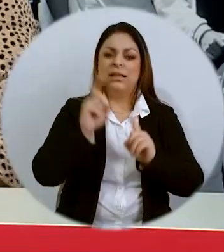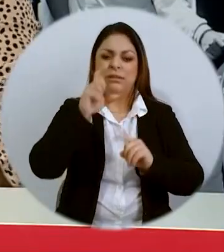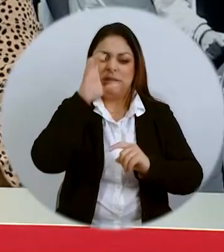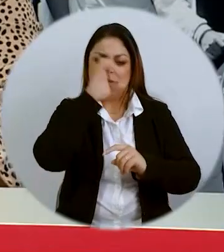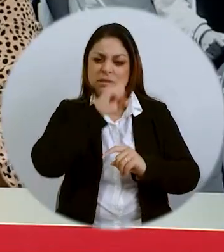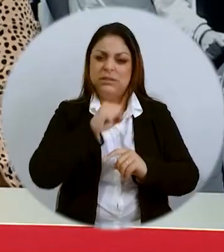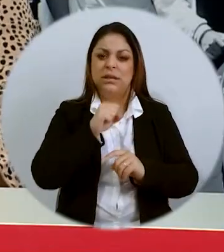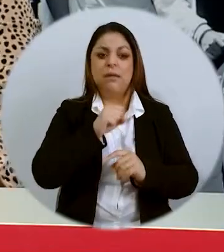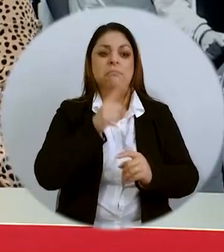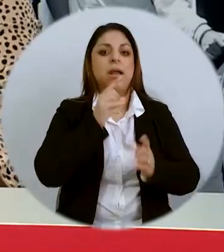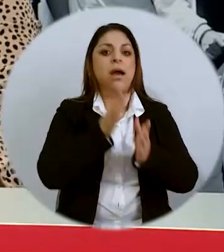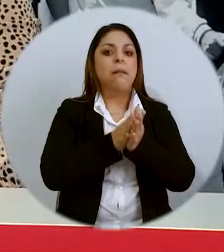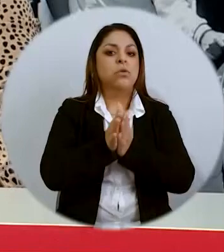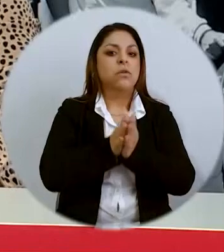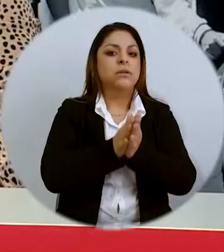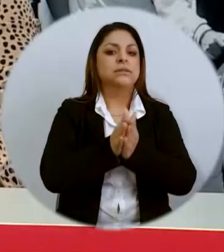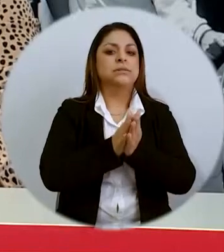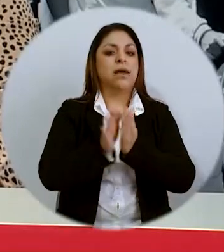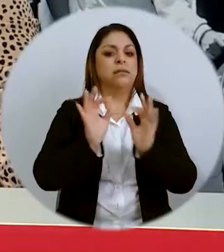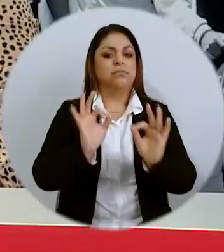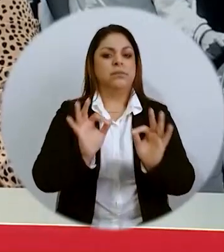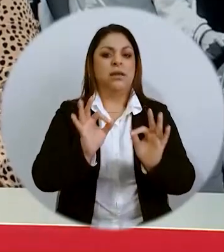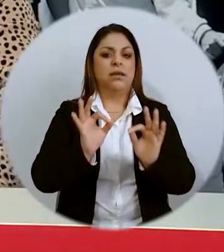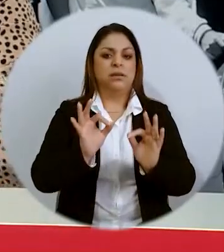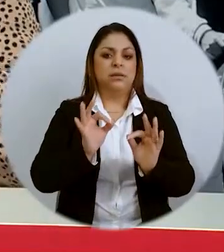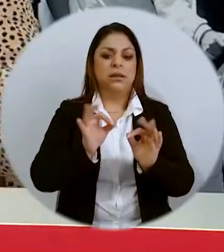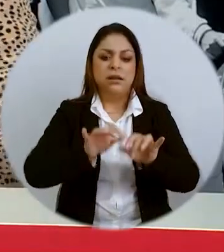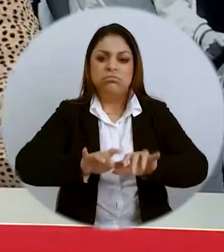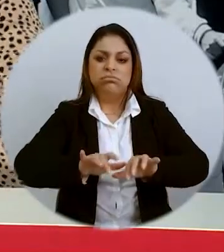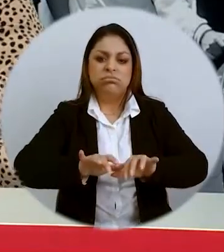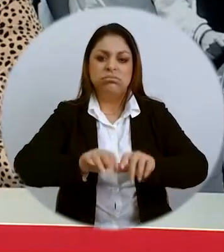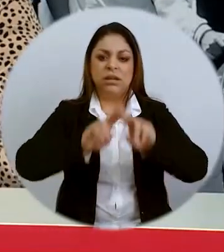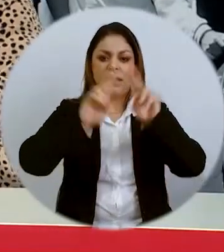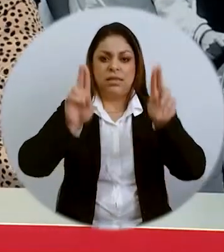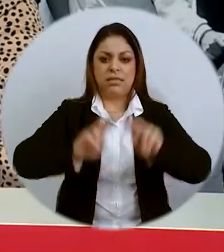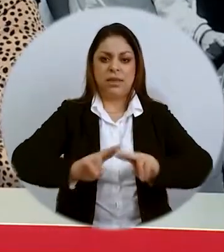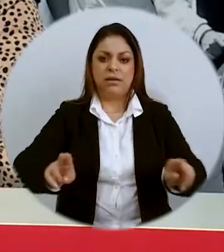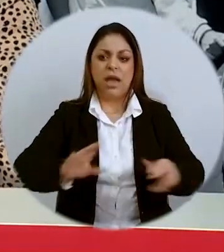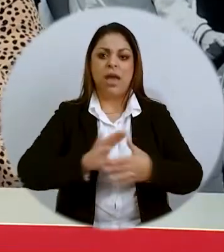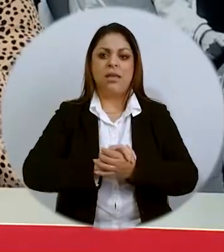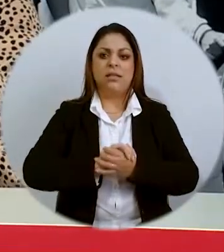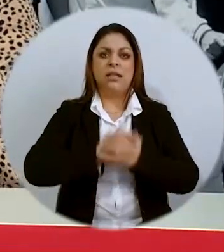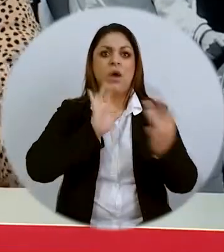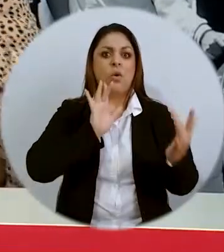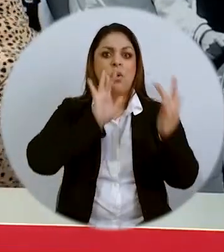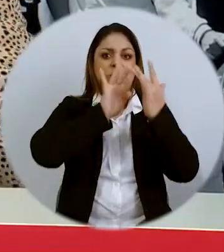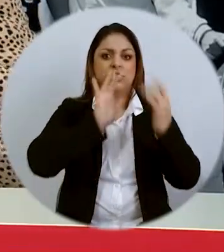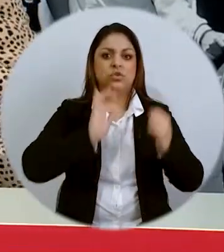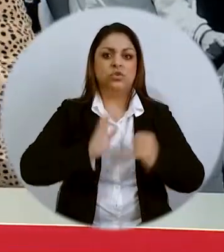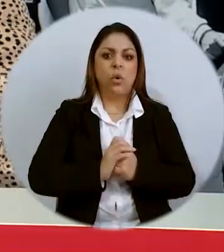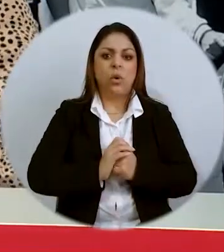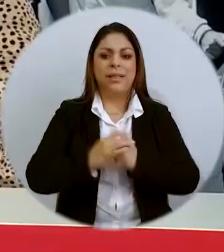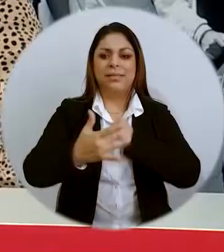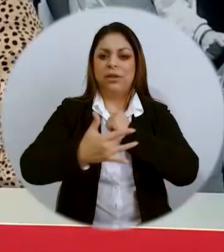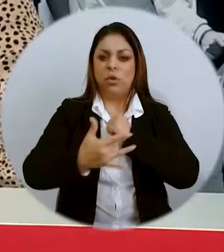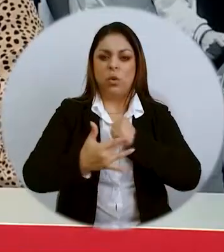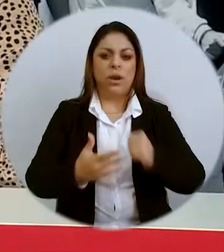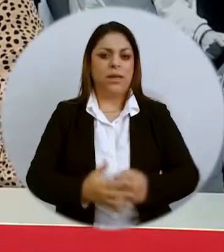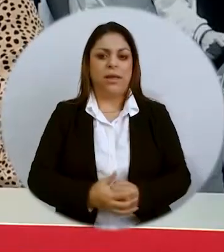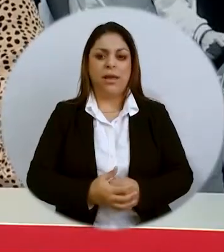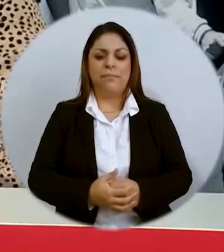van a permitir aprovechar lo más que nosotros podamos el Internet, la conectividad, las